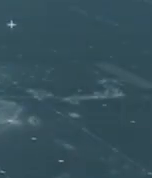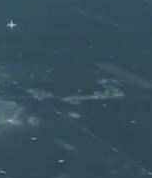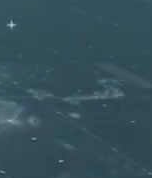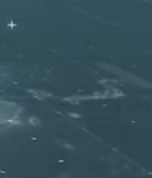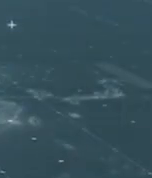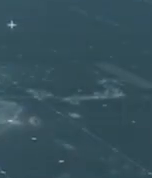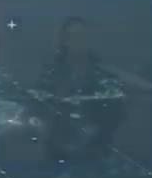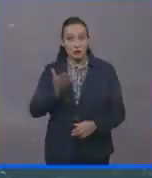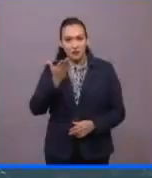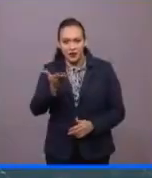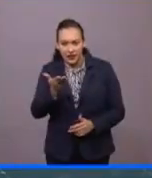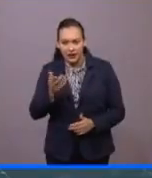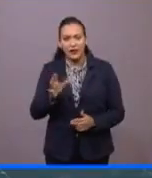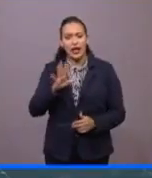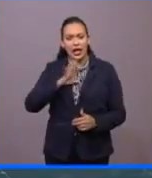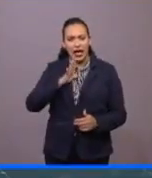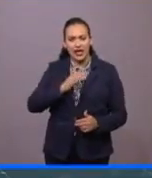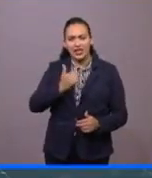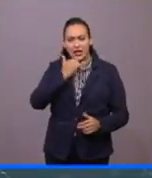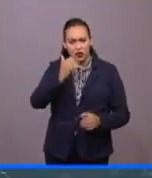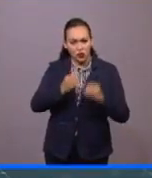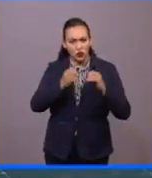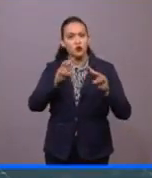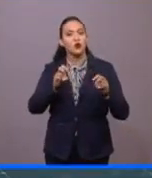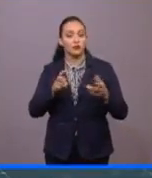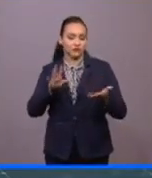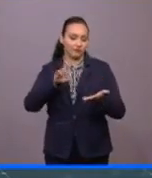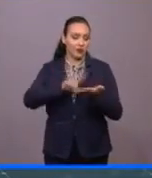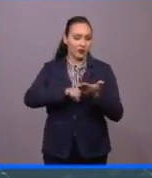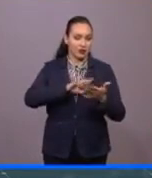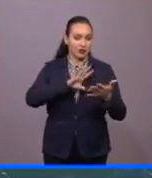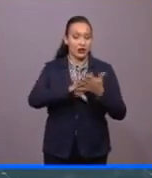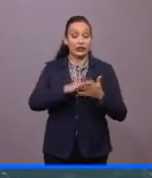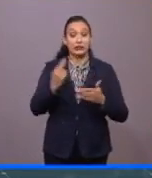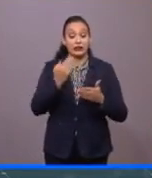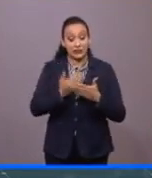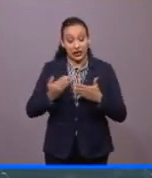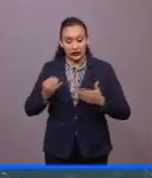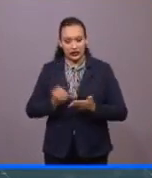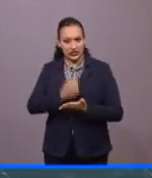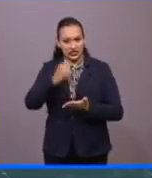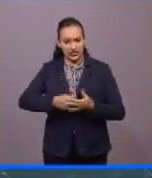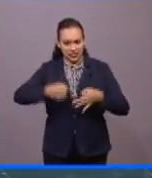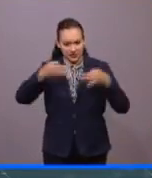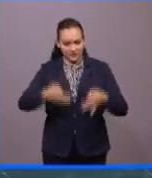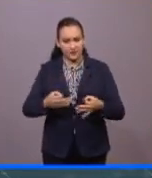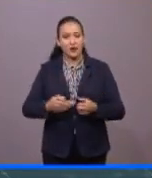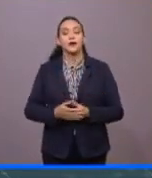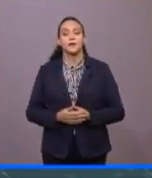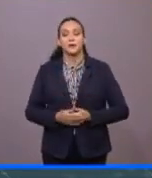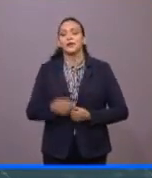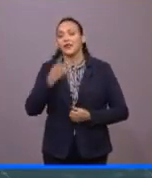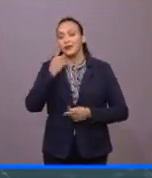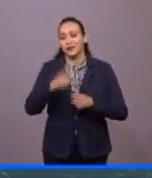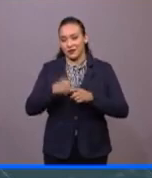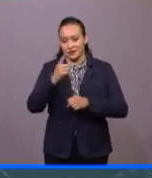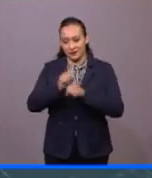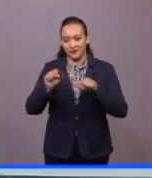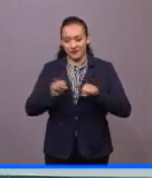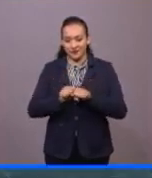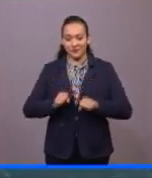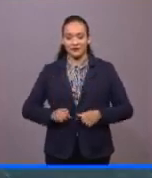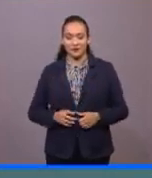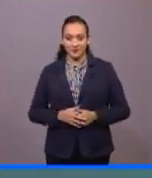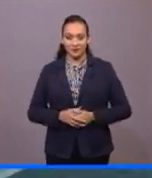Para reclamar el error judicial en materia penal debe existir una sentencia firme y definitiva, estableció la primera